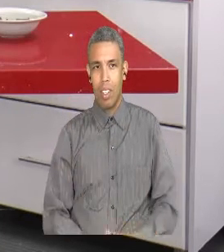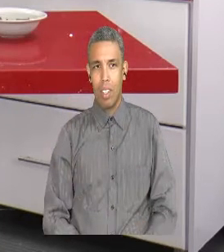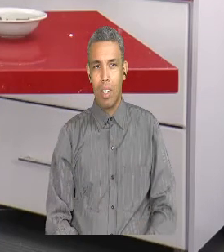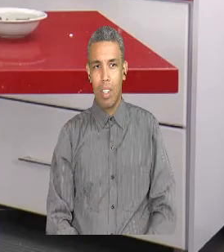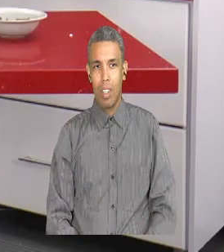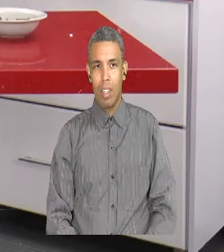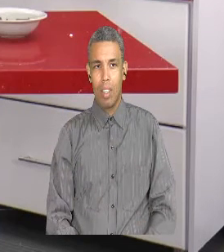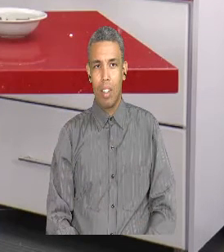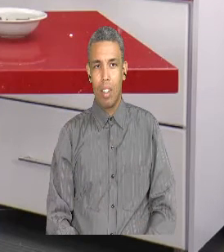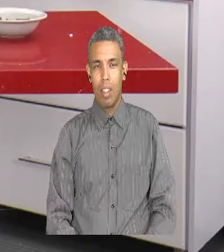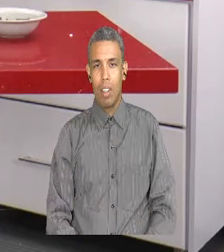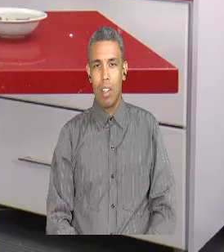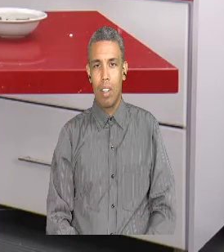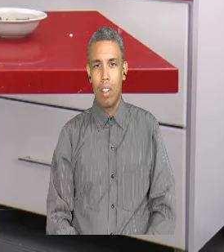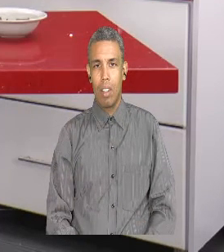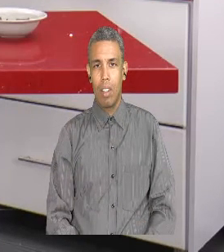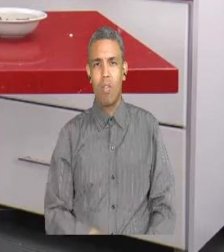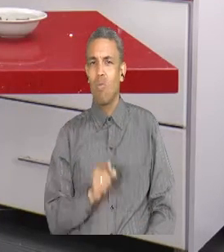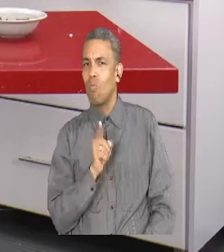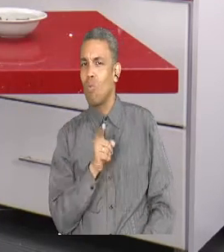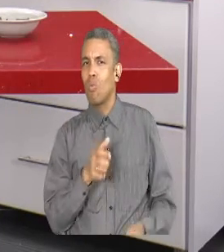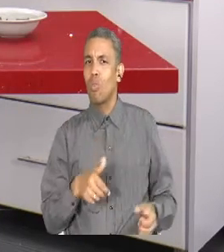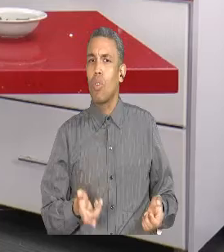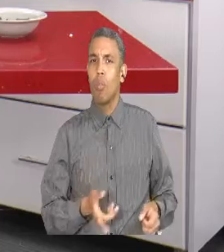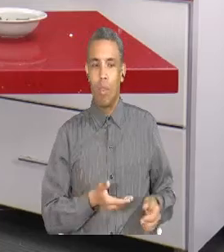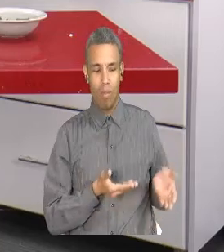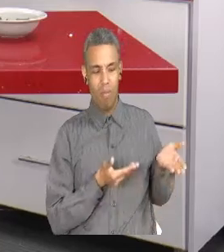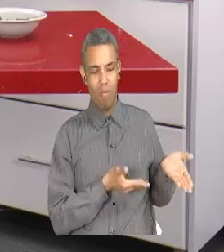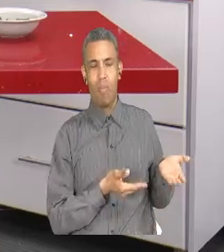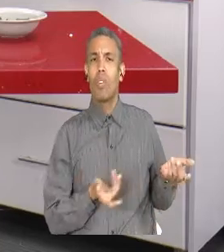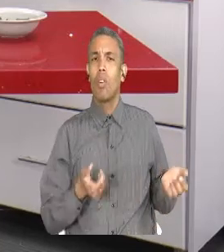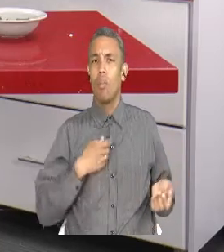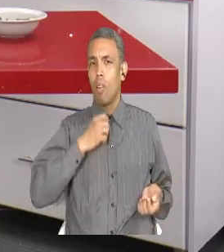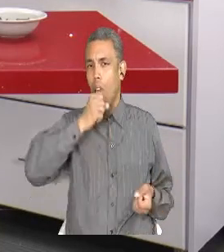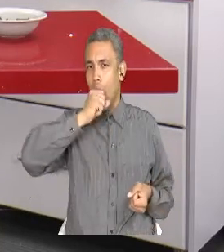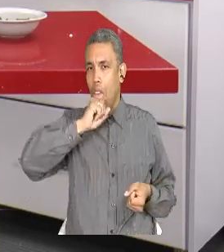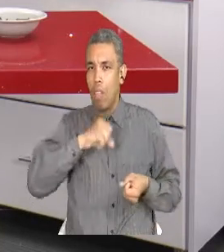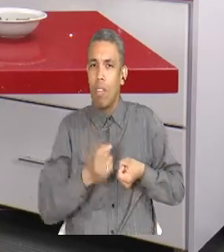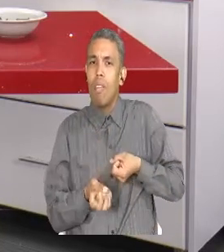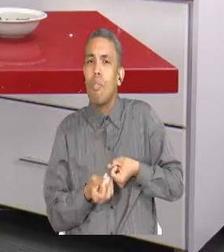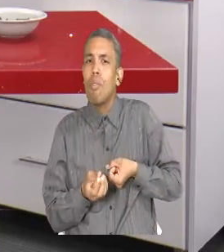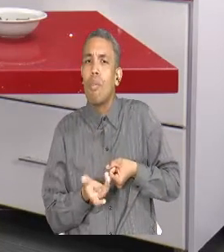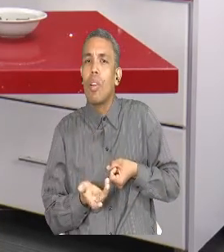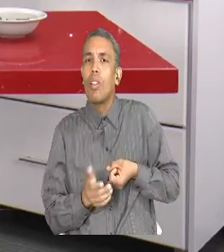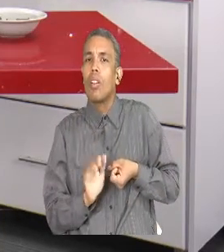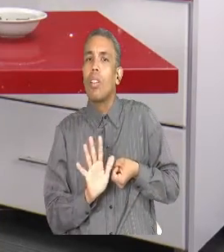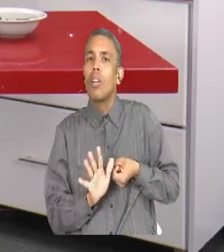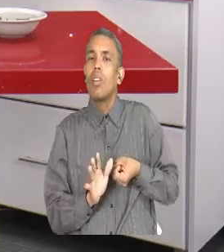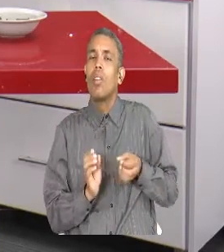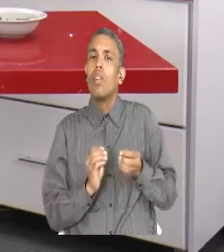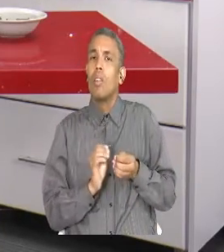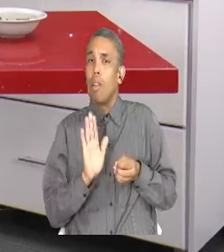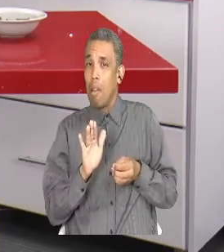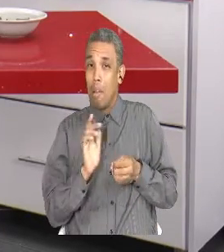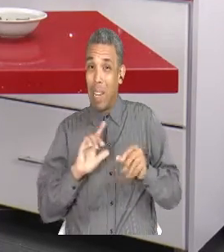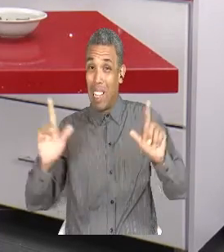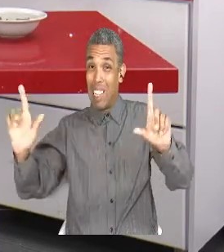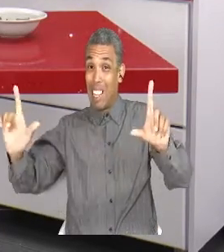Norita. ¿Cómo viste la receta del día de hoy? Por eso contéstamelo, porfa, cuando ya le hayas bajado el volumen al